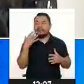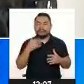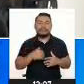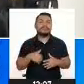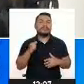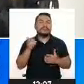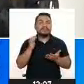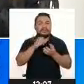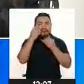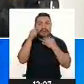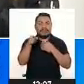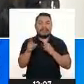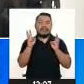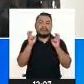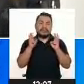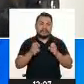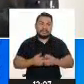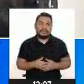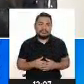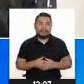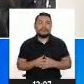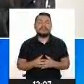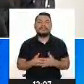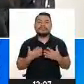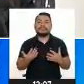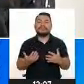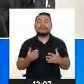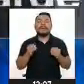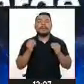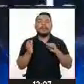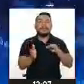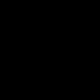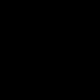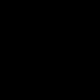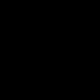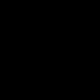brindando más detalles respecto a este macabro caso. Pero ahora nos vamos a Cieneguilla.